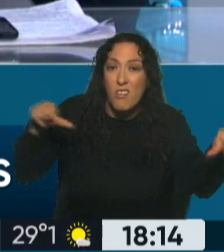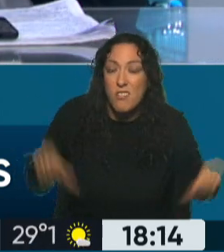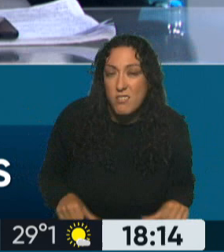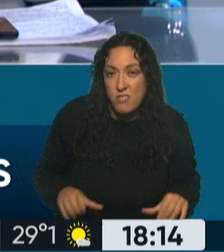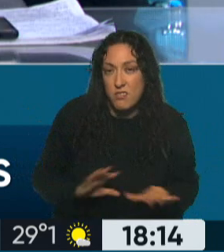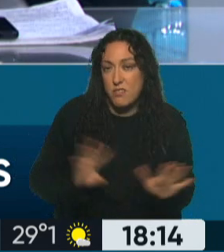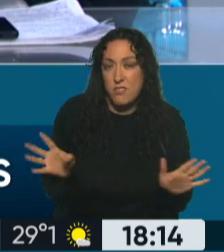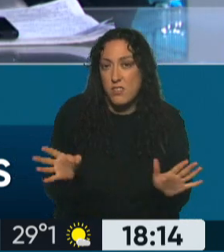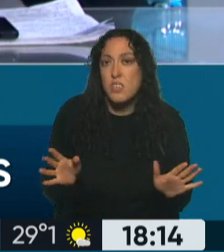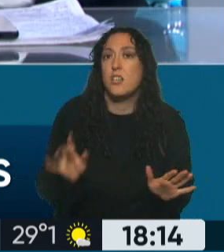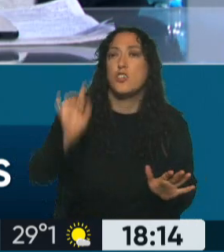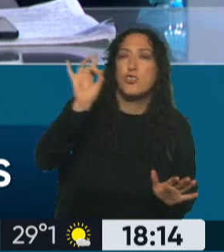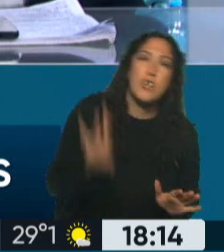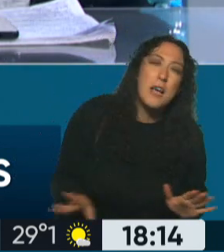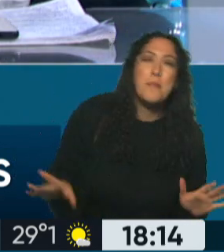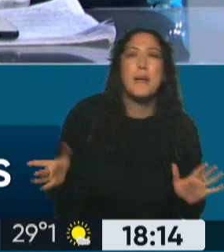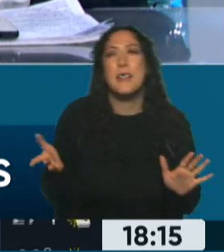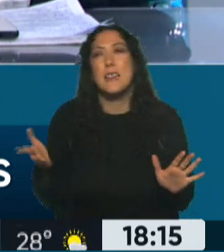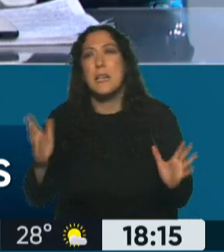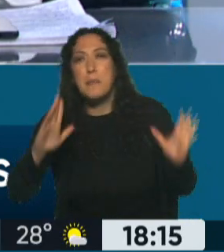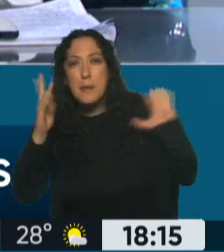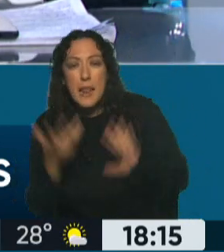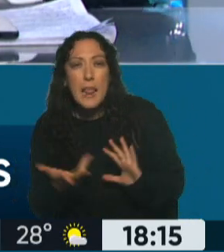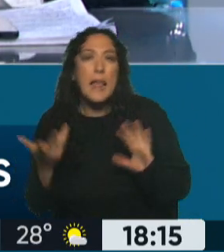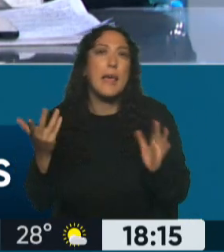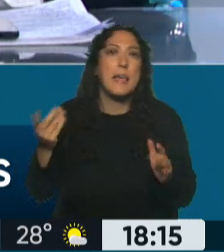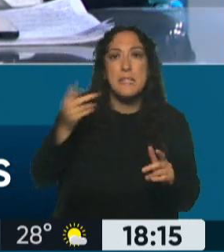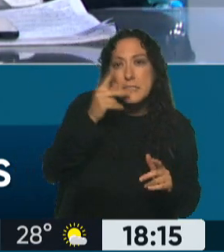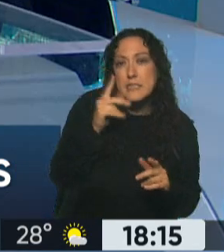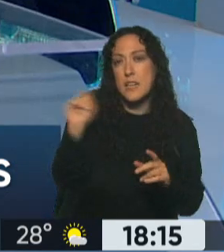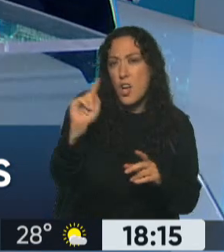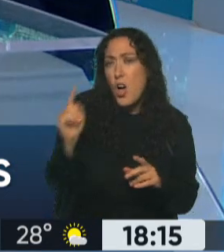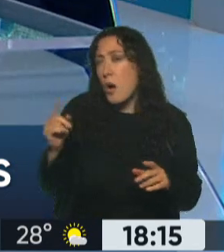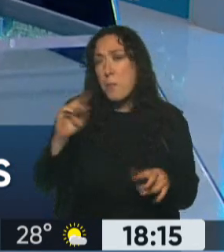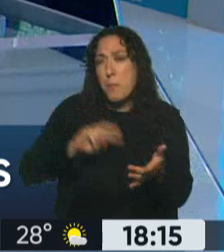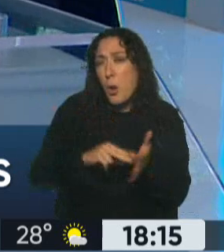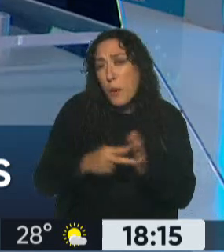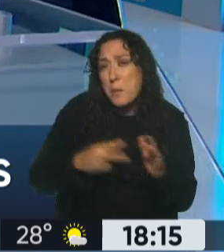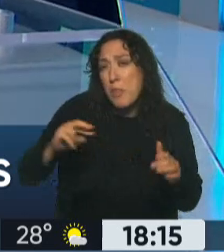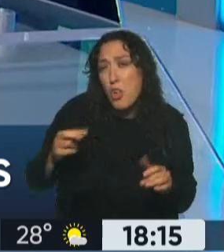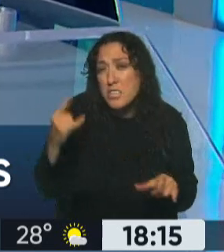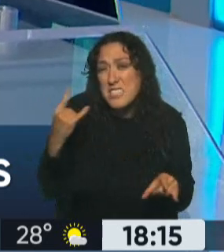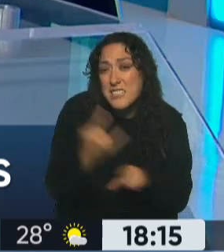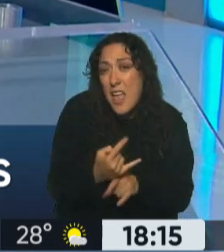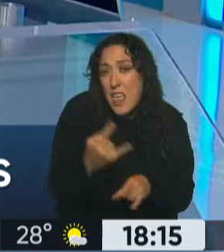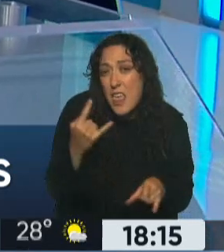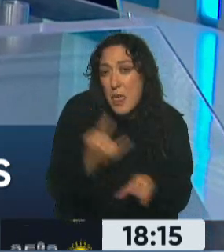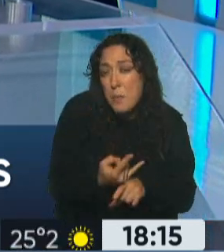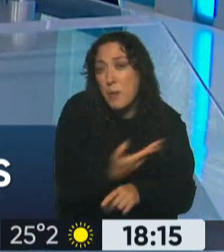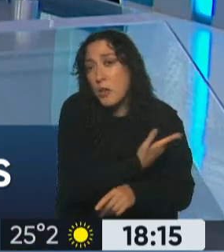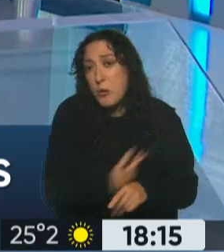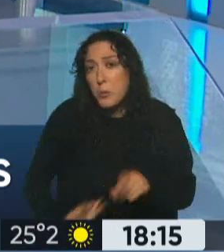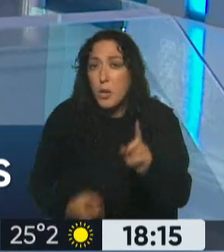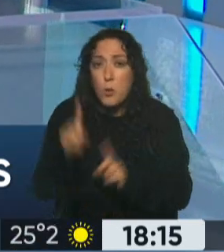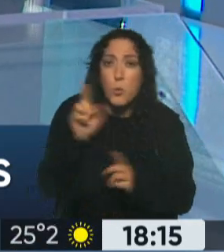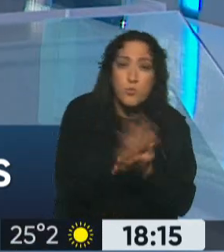no es solamente K Siempre hubo un problemas Siempre hubo problemas en algunos gobiernos han logrado